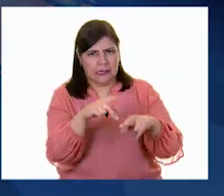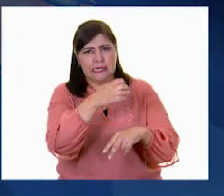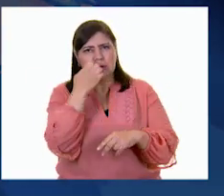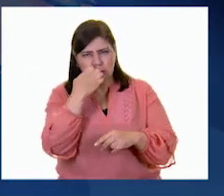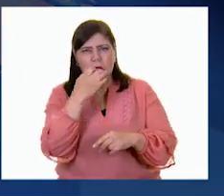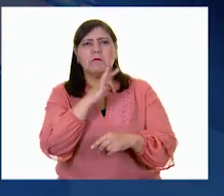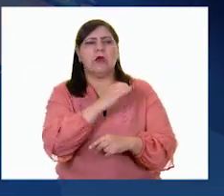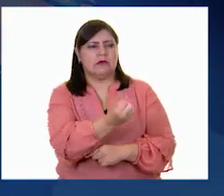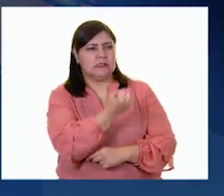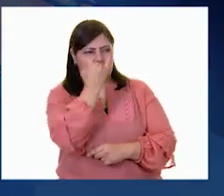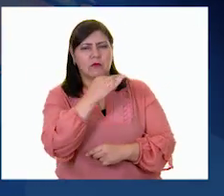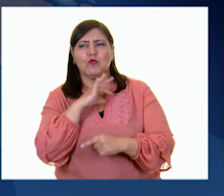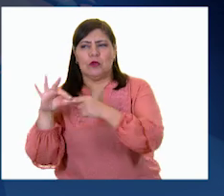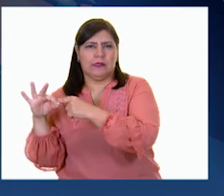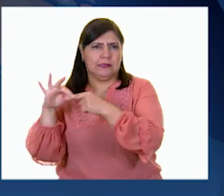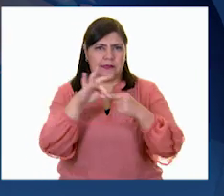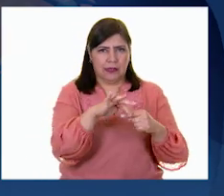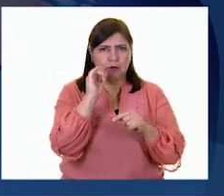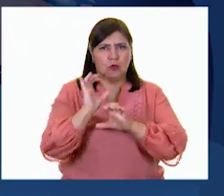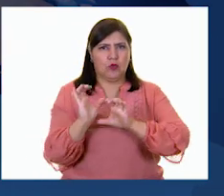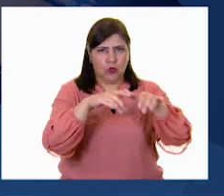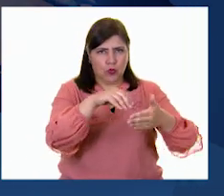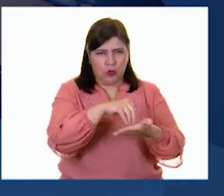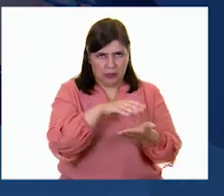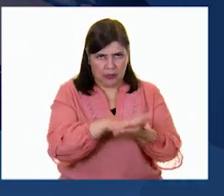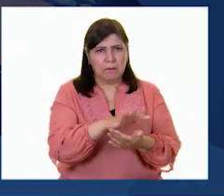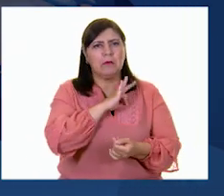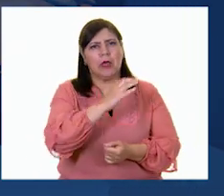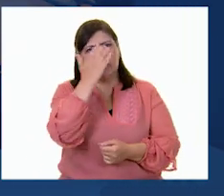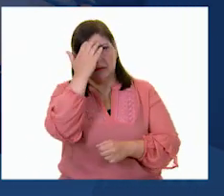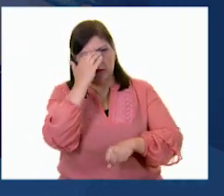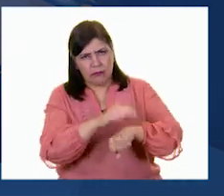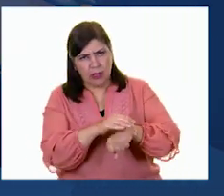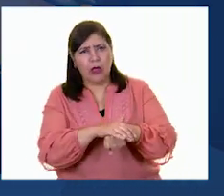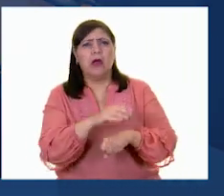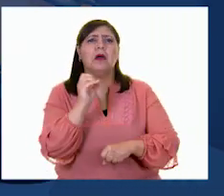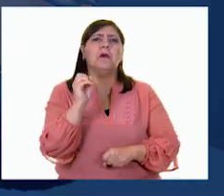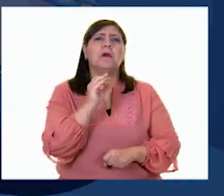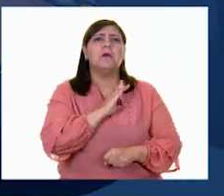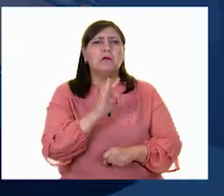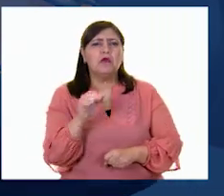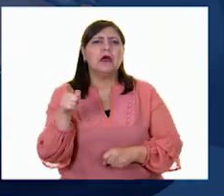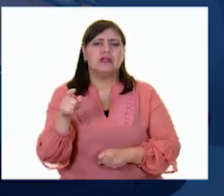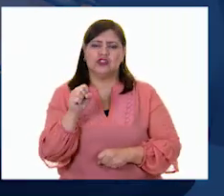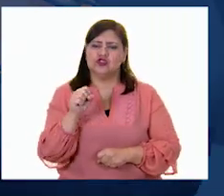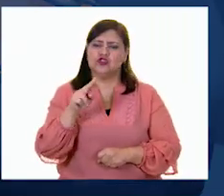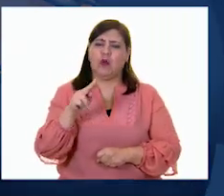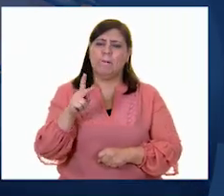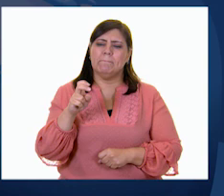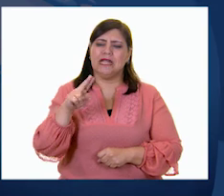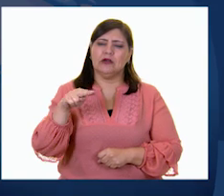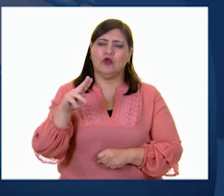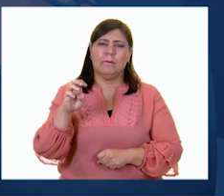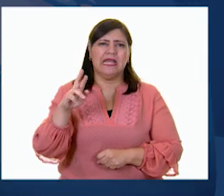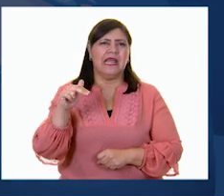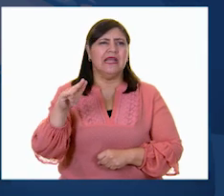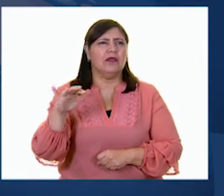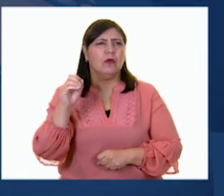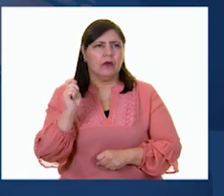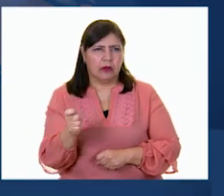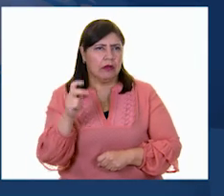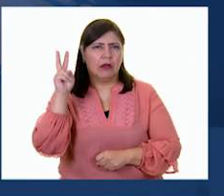escuela, conocido mío, o en último resultado puede entrar como supernumerario, aunque no creo que